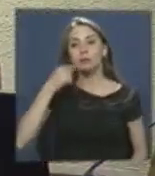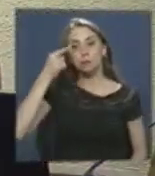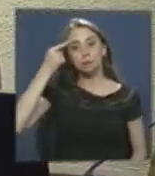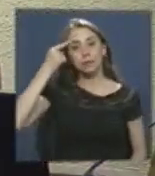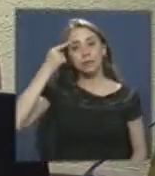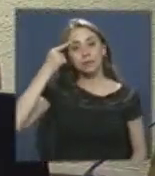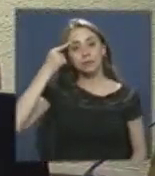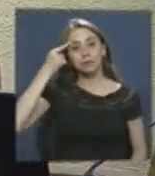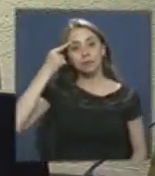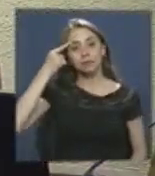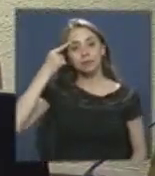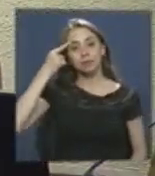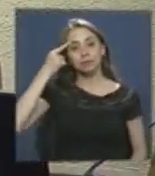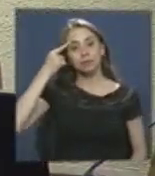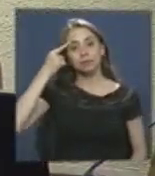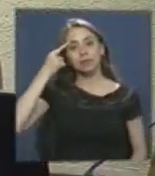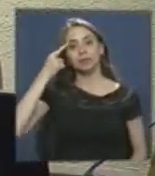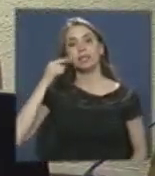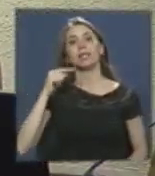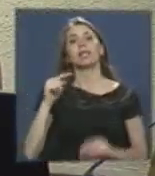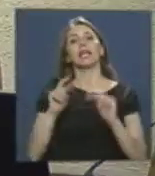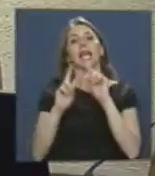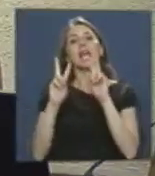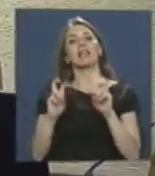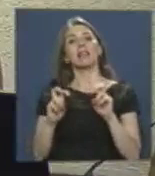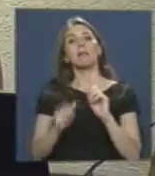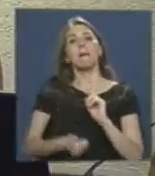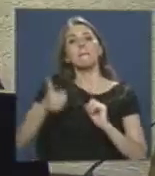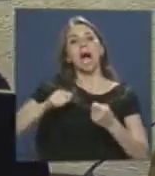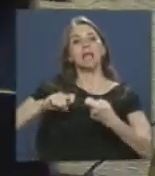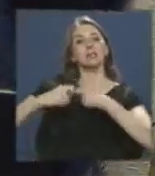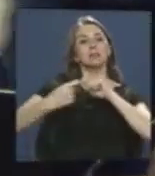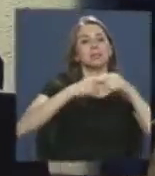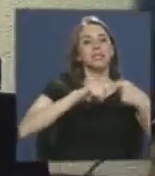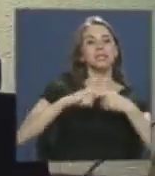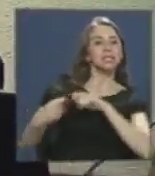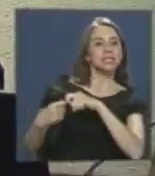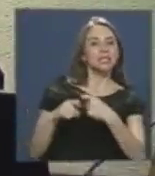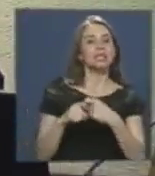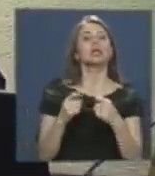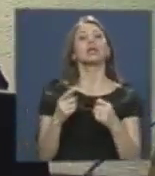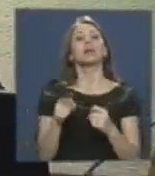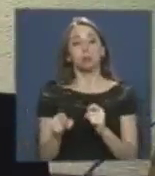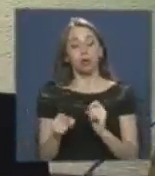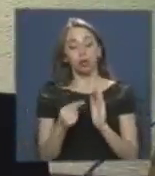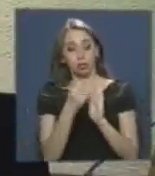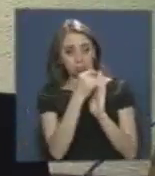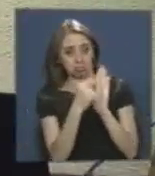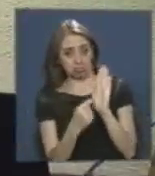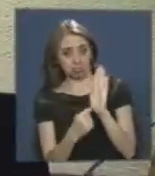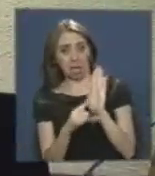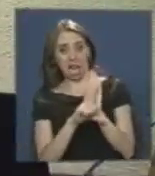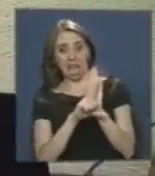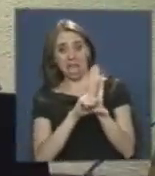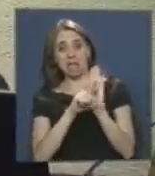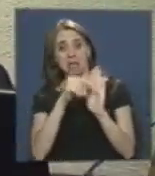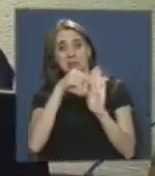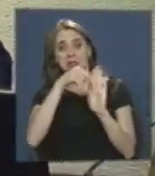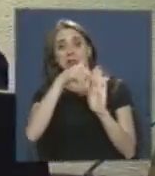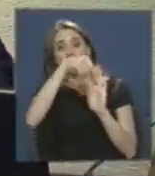generado la mayor polémica porque el conjunto de las medidas propuestas en esta ley